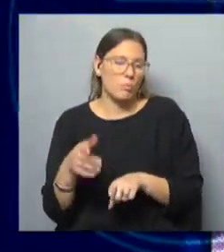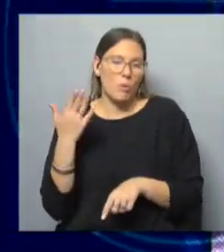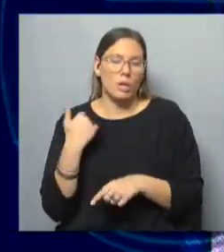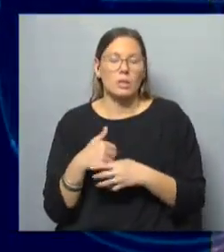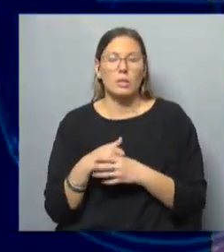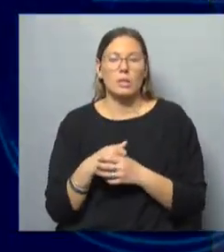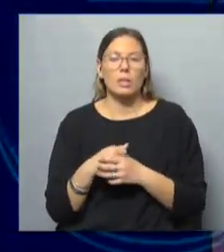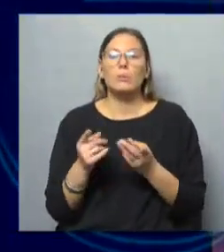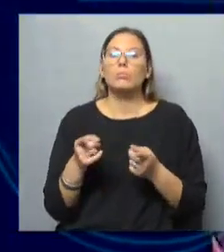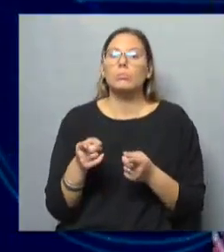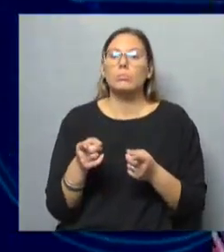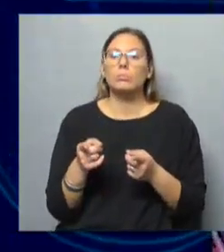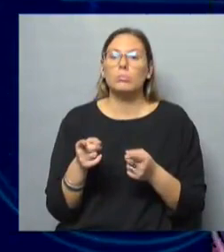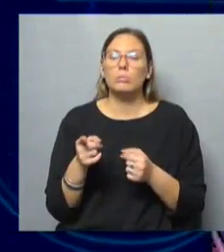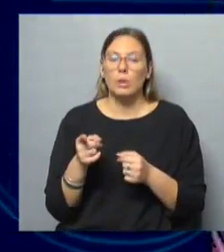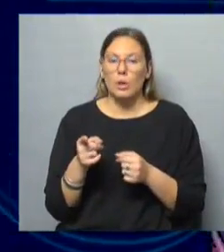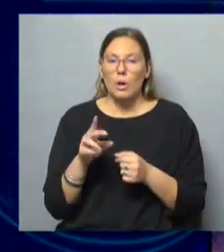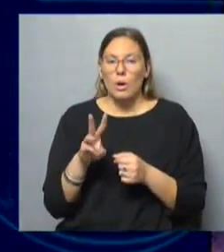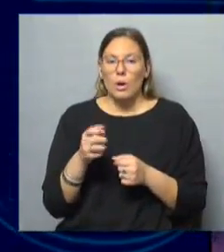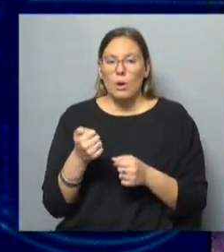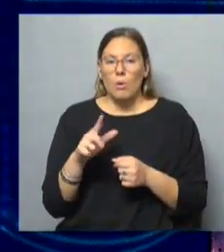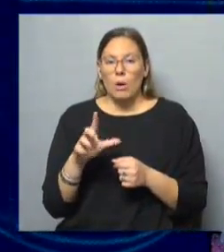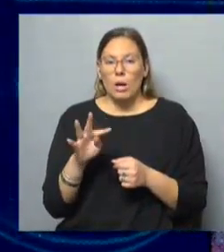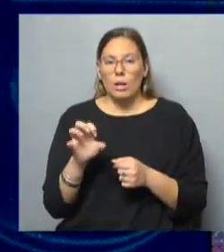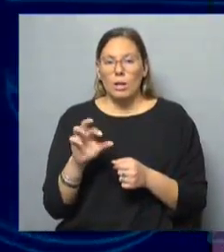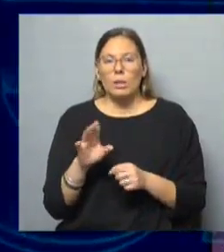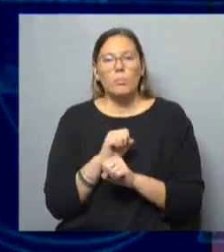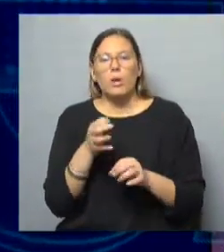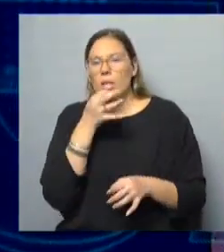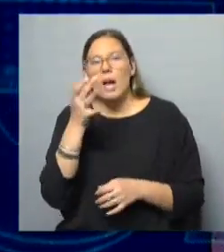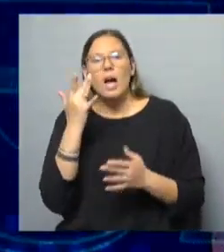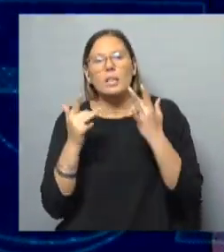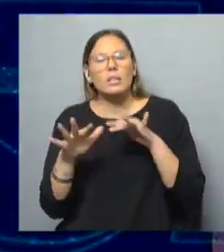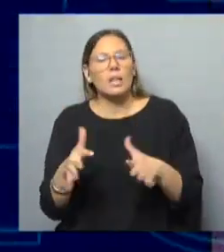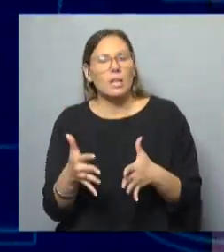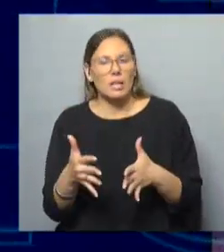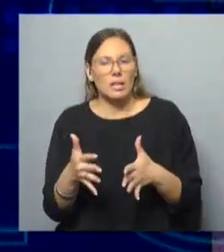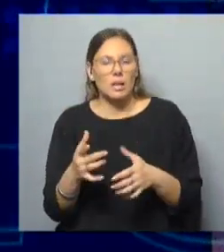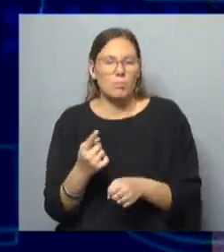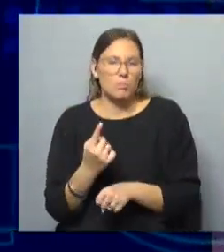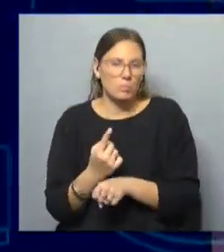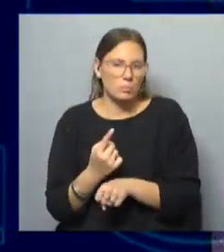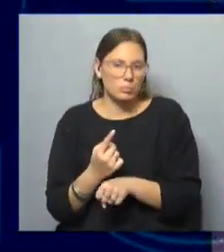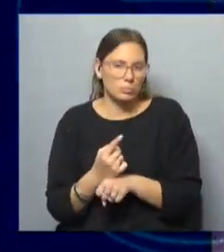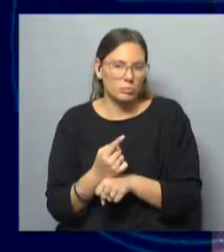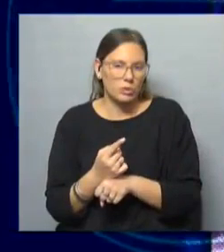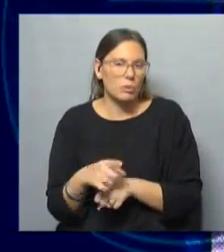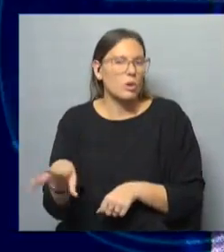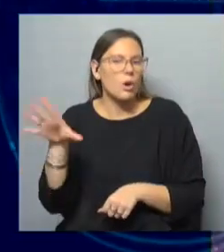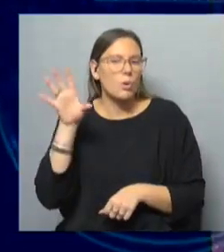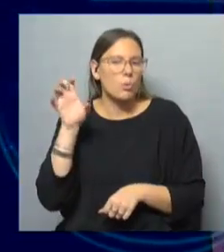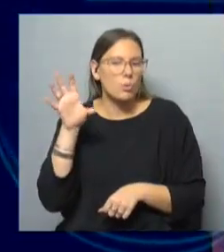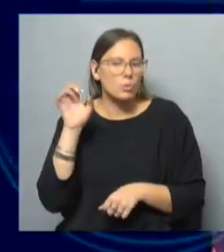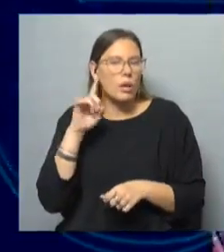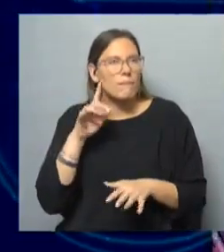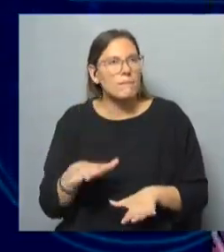Walter, ¿qué dirías vos de quién fue Dino? ¿Qué artista fue? ¿Quién fue en principio cuando lo escuchaban, cuando